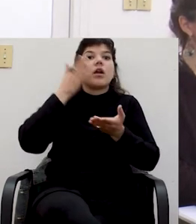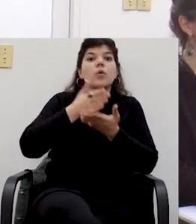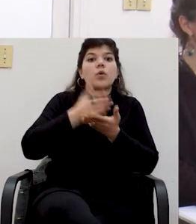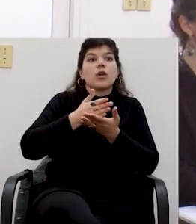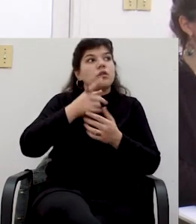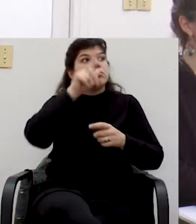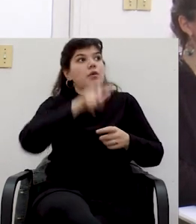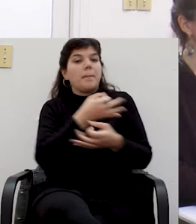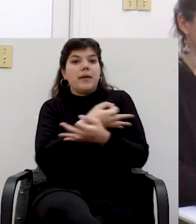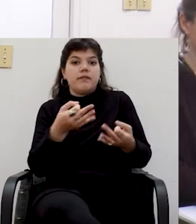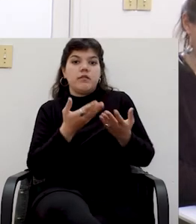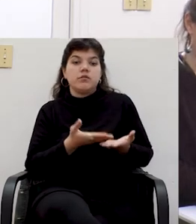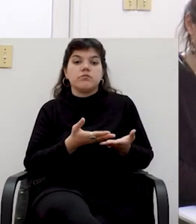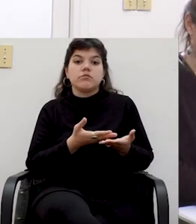hegemónico.